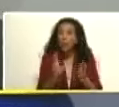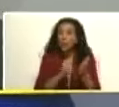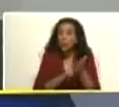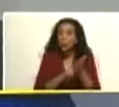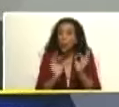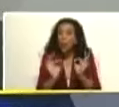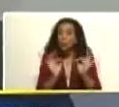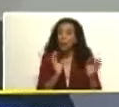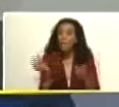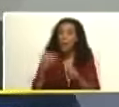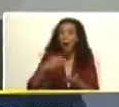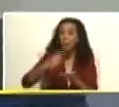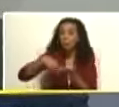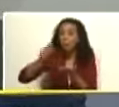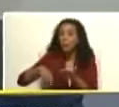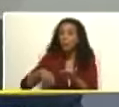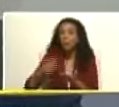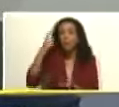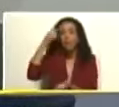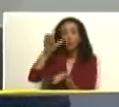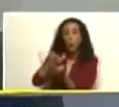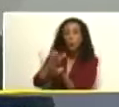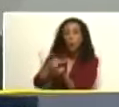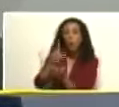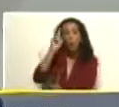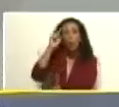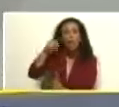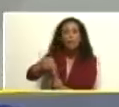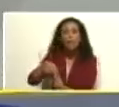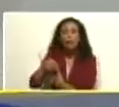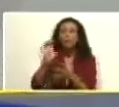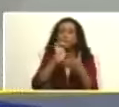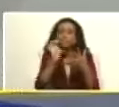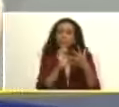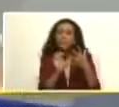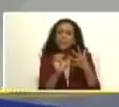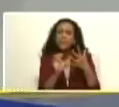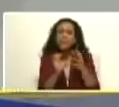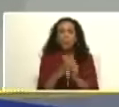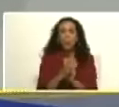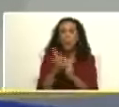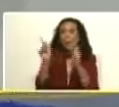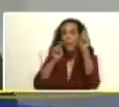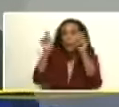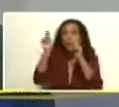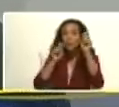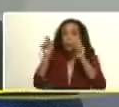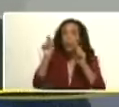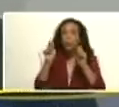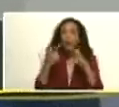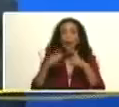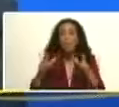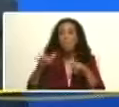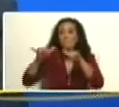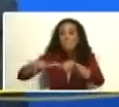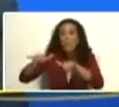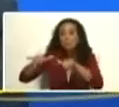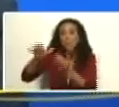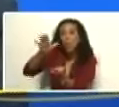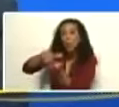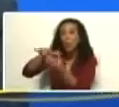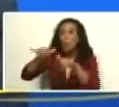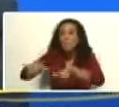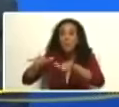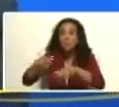momento. Y muy importante, los objetivos estratégicos, sustituir las importaciones, generar riqueza